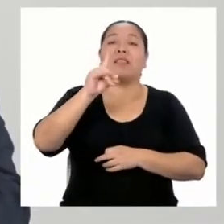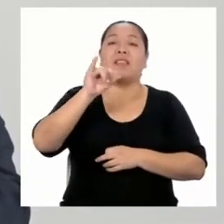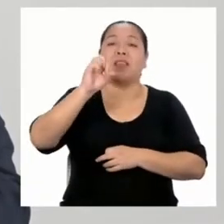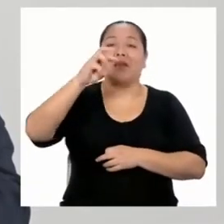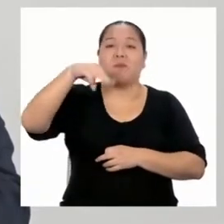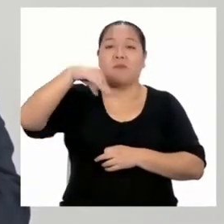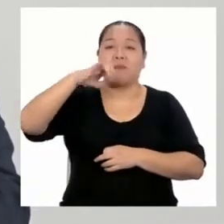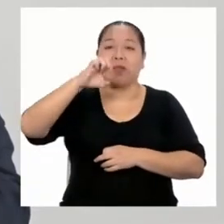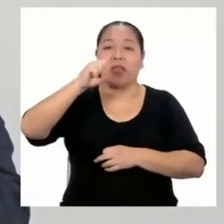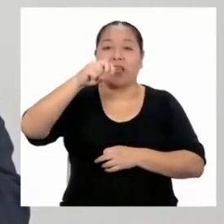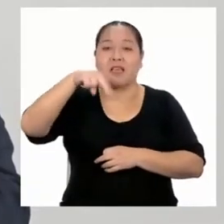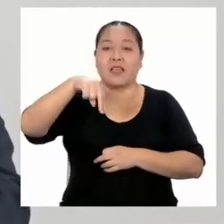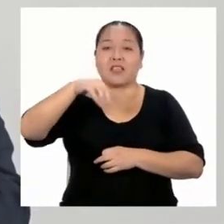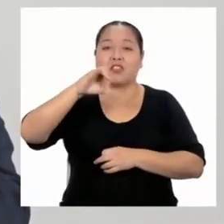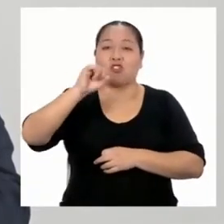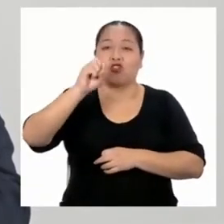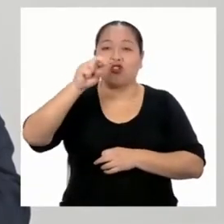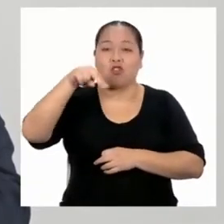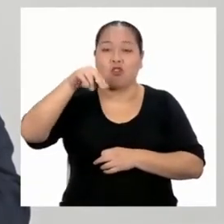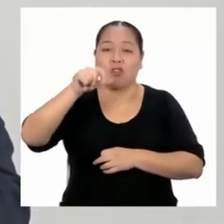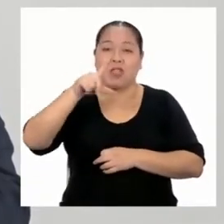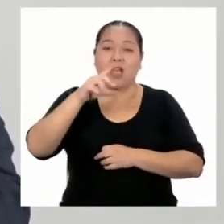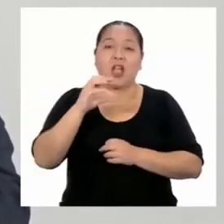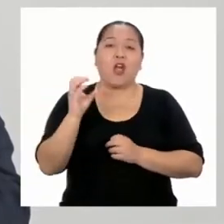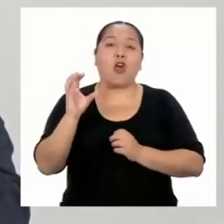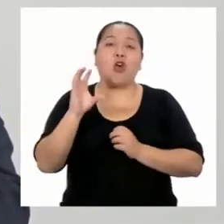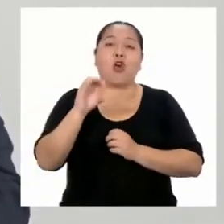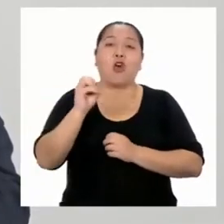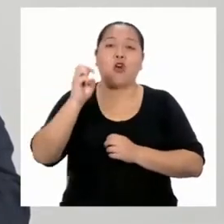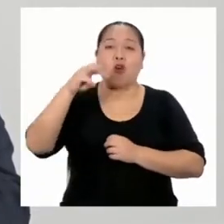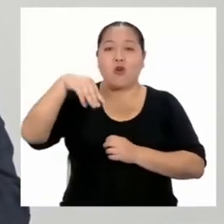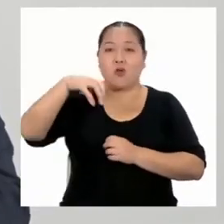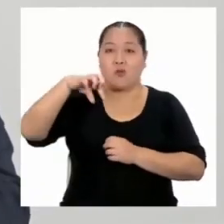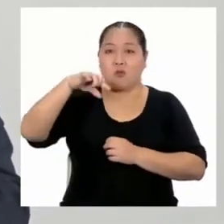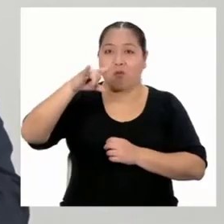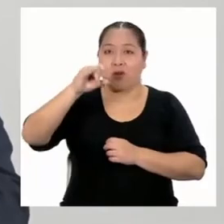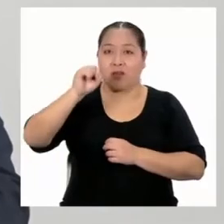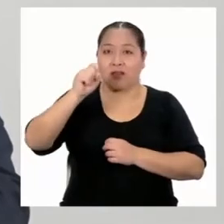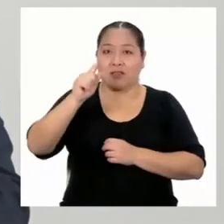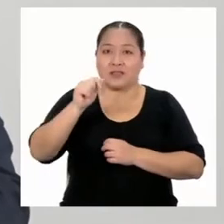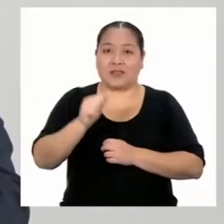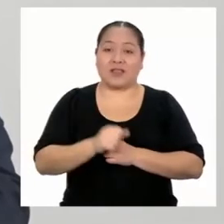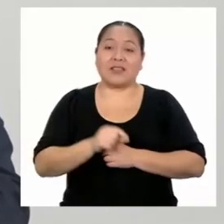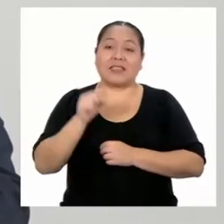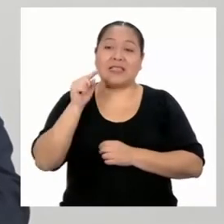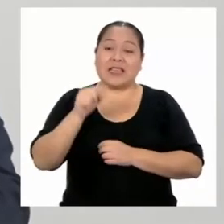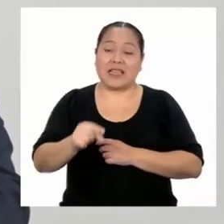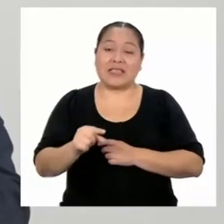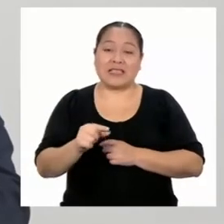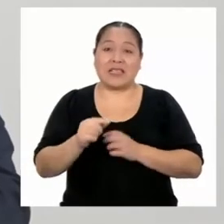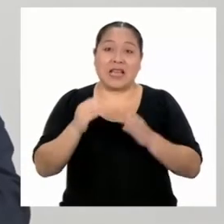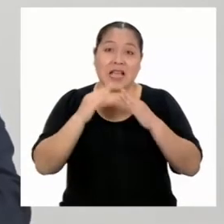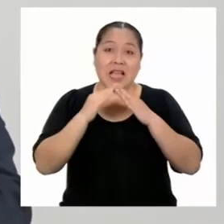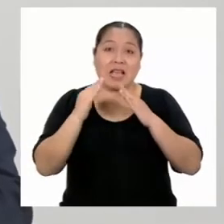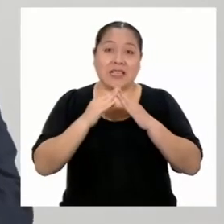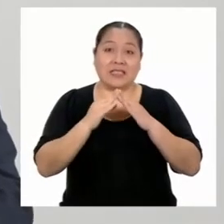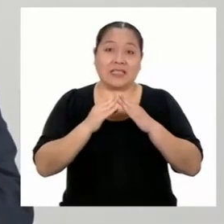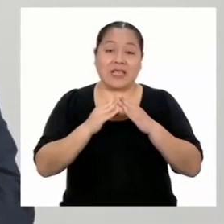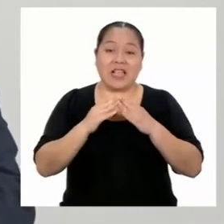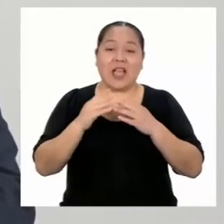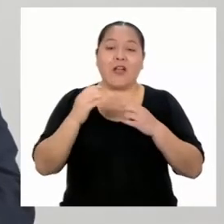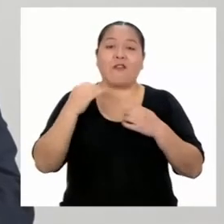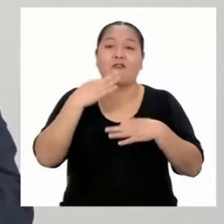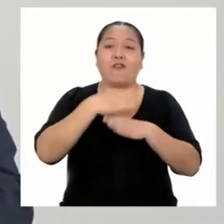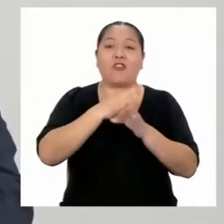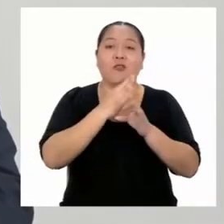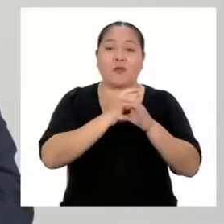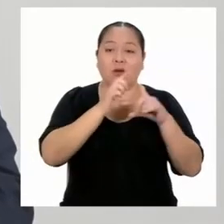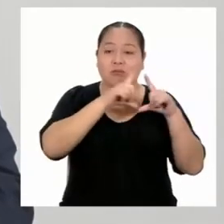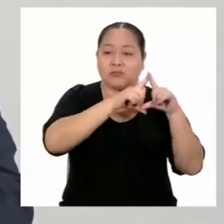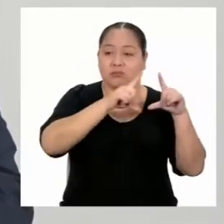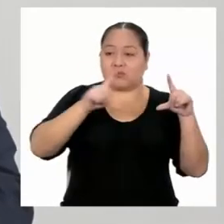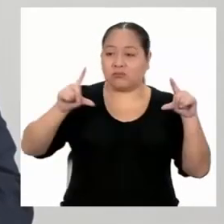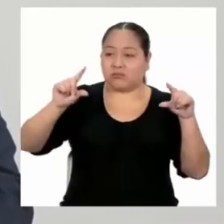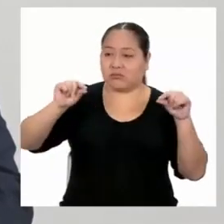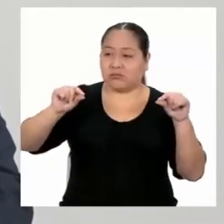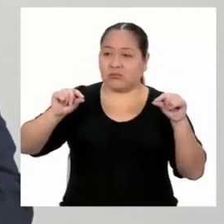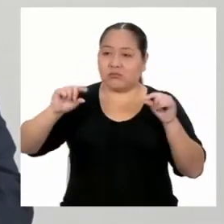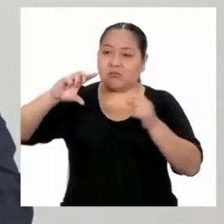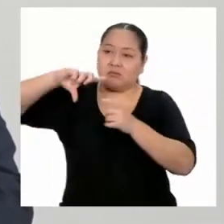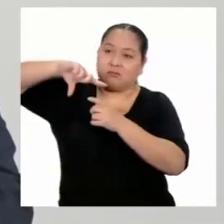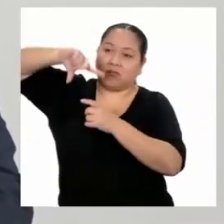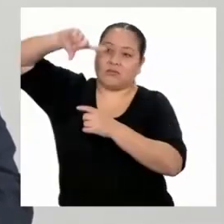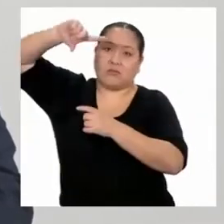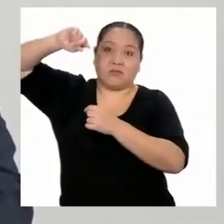que representa el área de la vivienda que está formada por rectángulos. ¿Ya se te ocurrió cómo